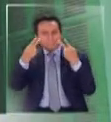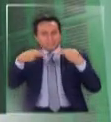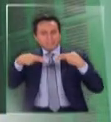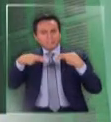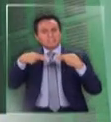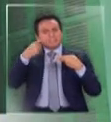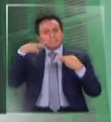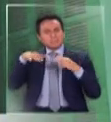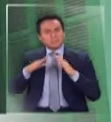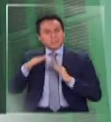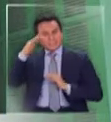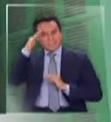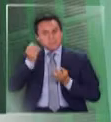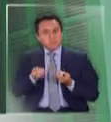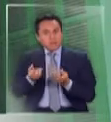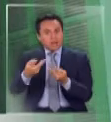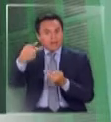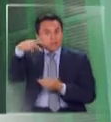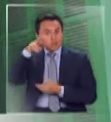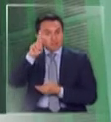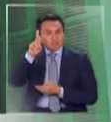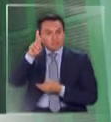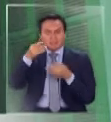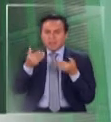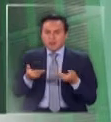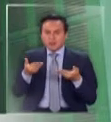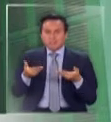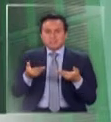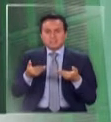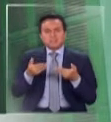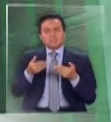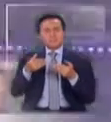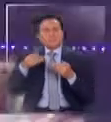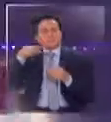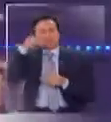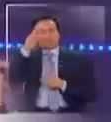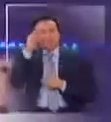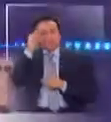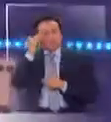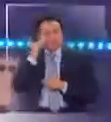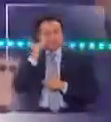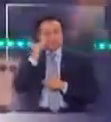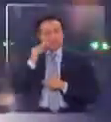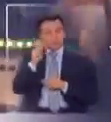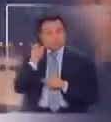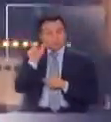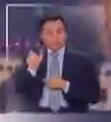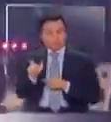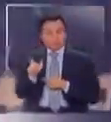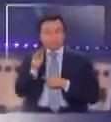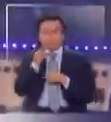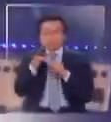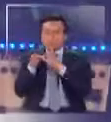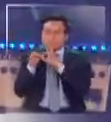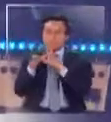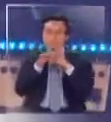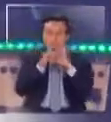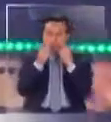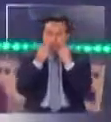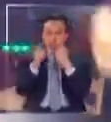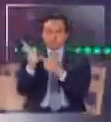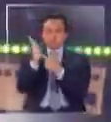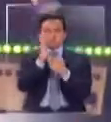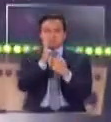desmilitarizada para provocar al norte ahora según medios norcoreanos kim jong-un se habría mostrado agradecido de ver